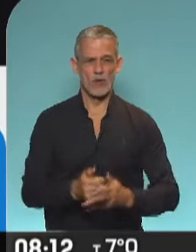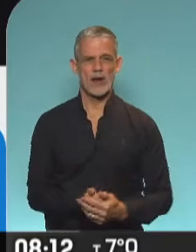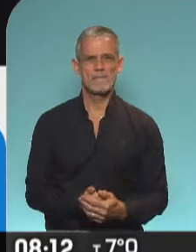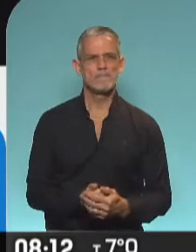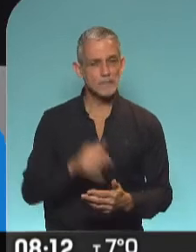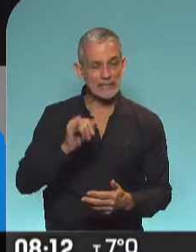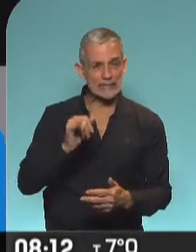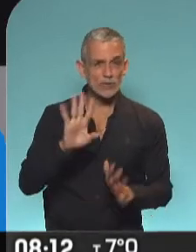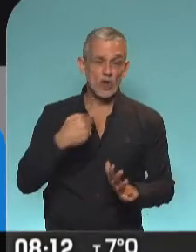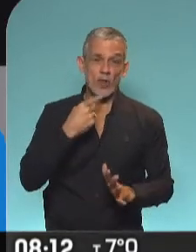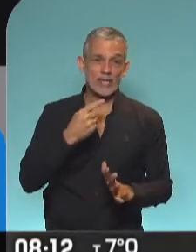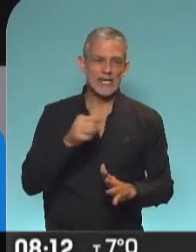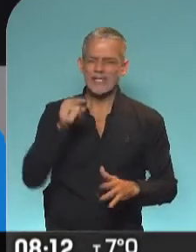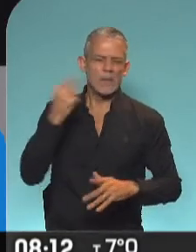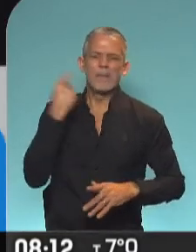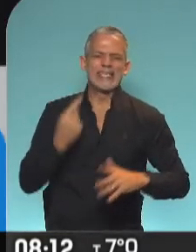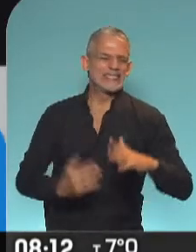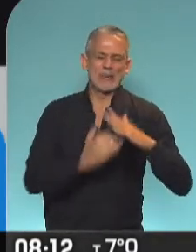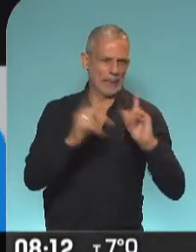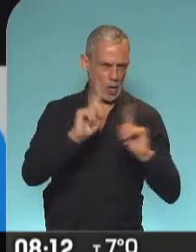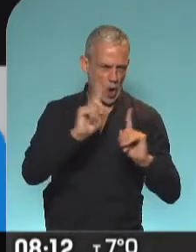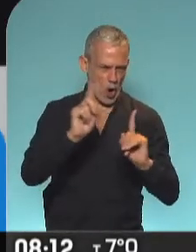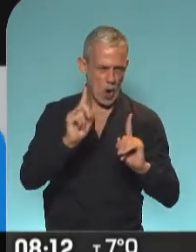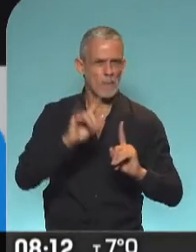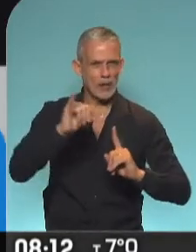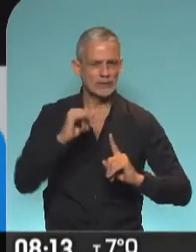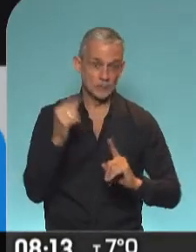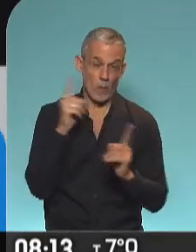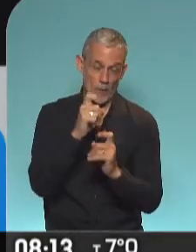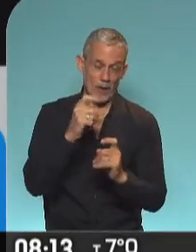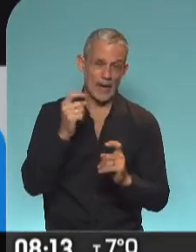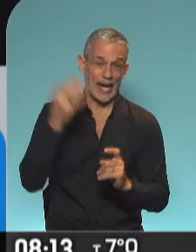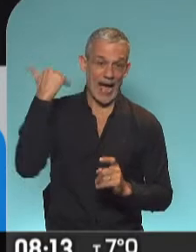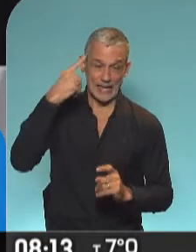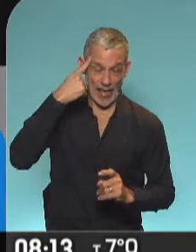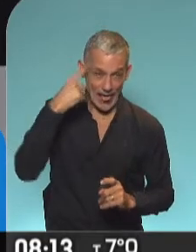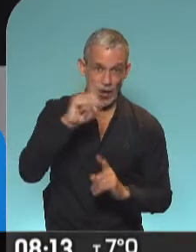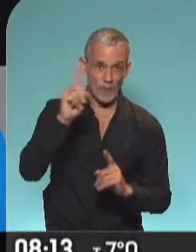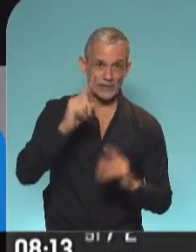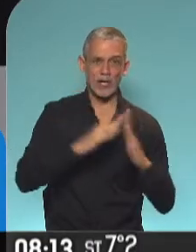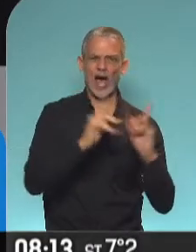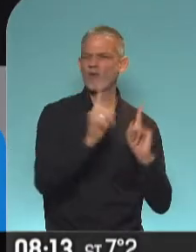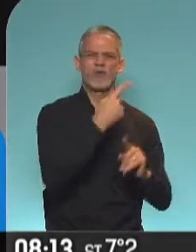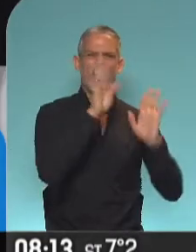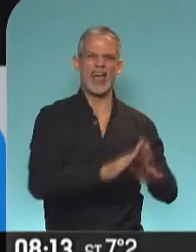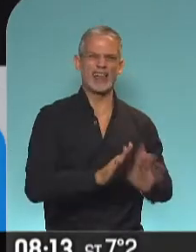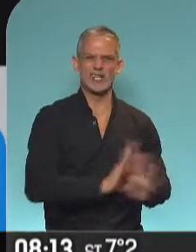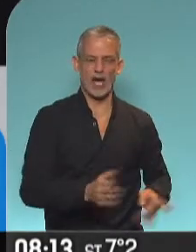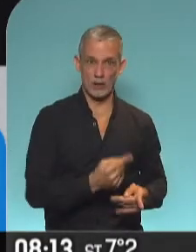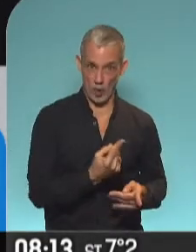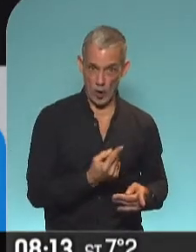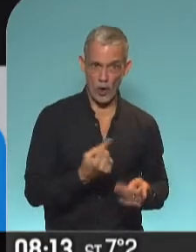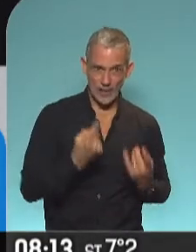Sí, yo no decía que es el principal problema, pero sí que me parece que es un problema que no se tomó en cuenta, ¿sí? Que es que ante